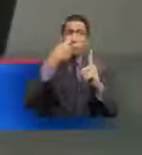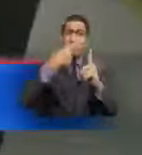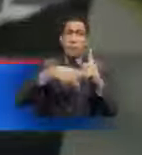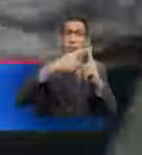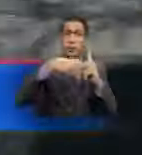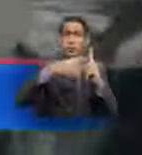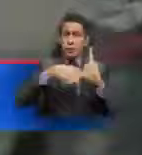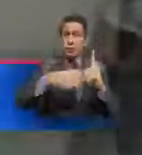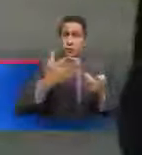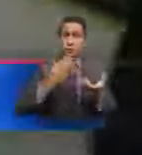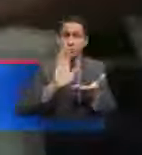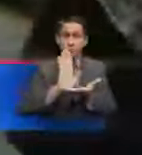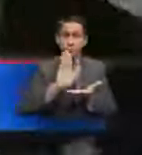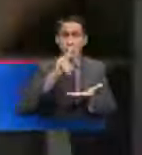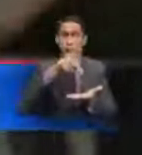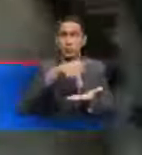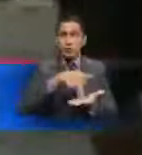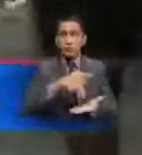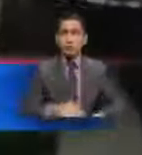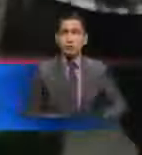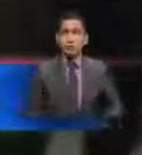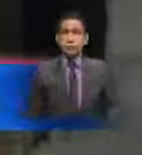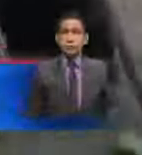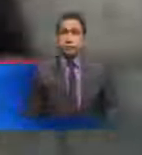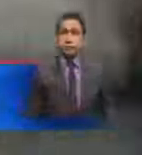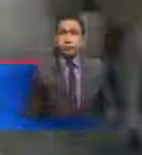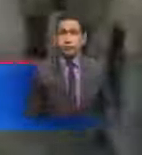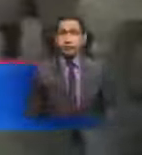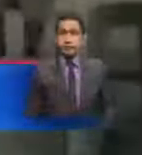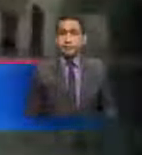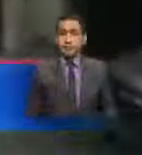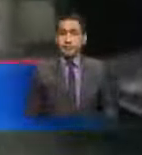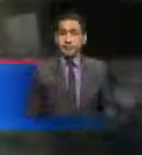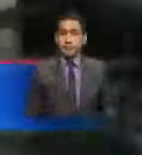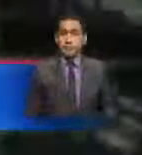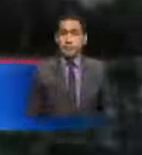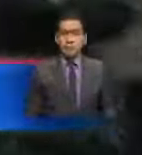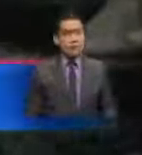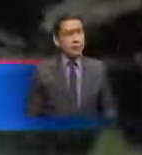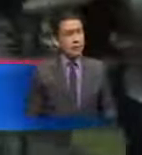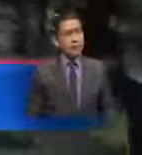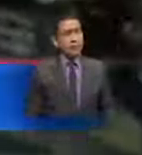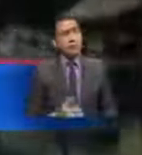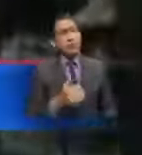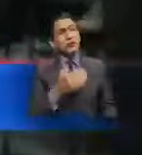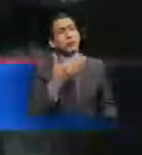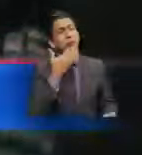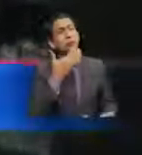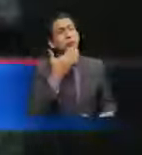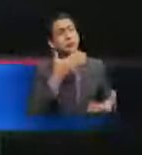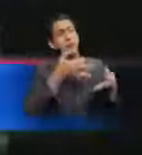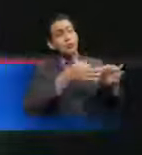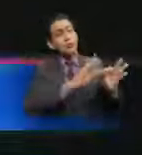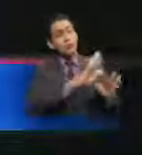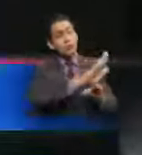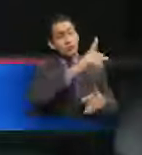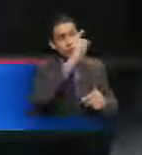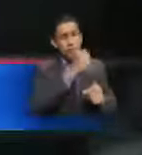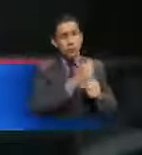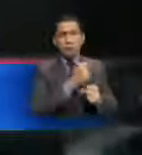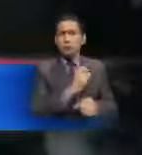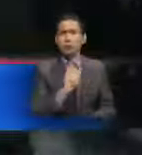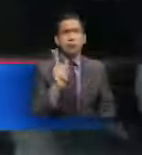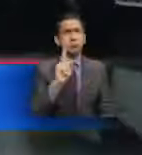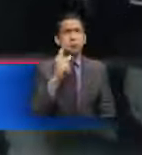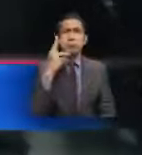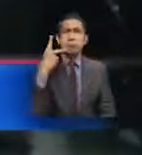sector de Evasión Popular, sinceramente barro. Nora, ¿qué le parece esta manera de ganarse la vida? Mentira, eso es mentira, porque aquí cada uno barrimos